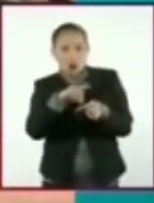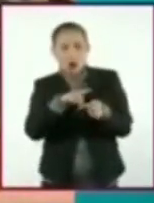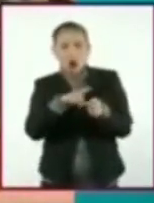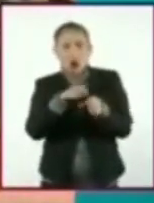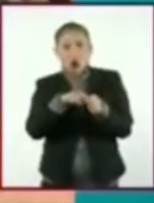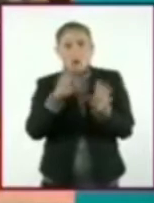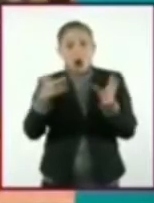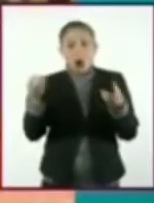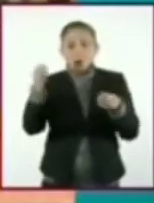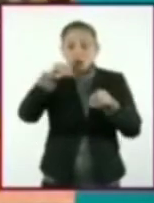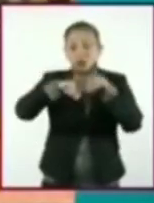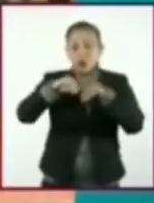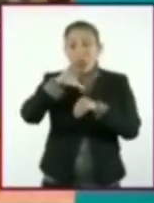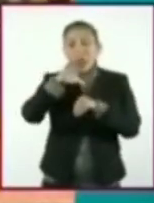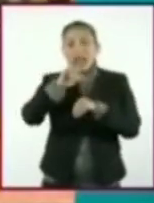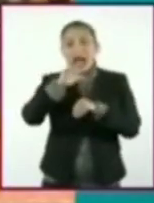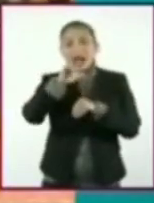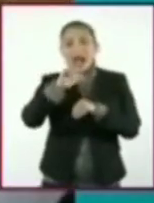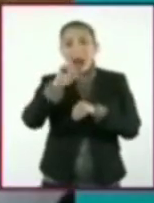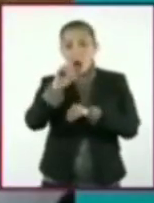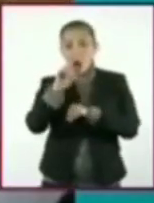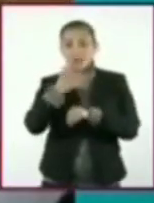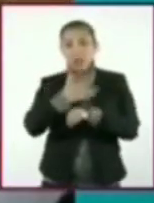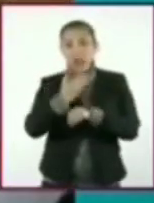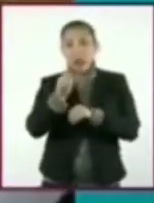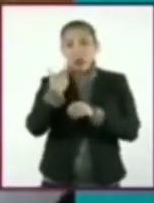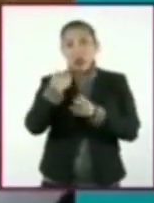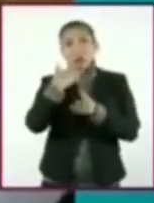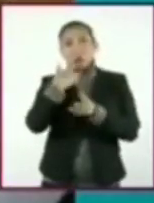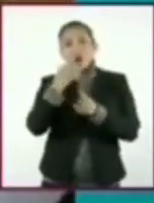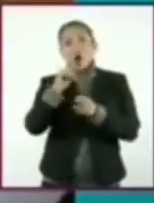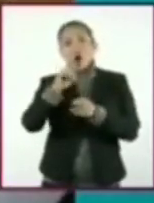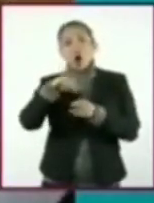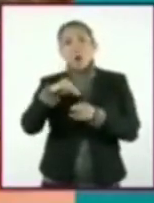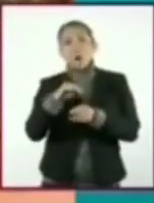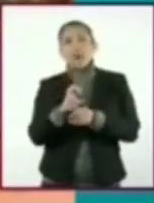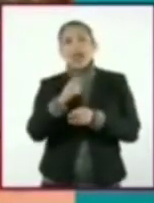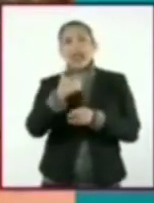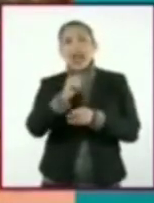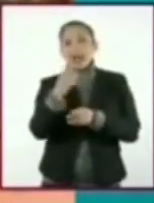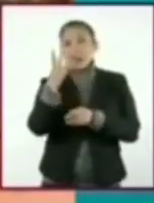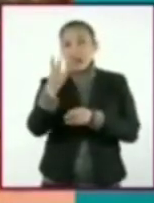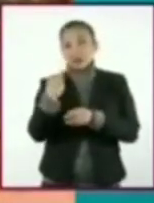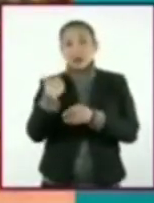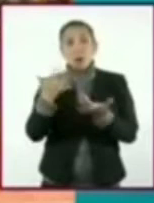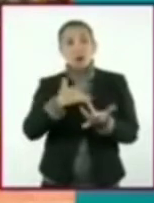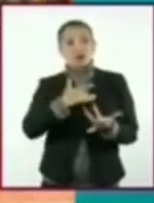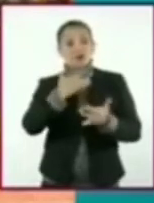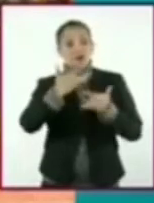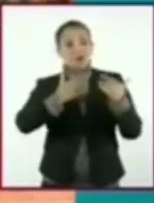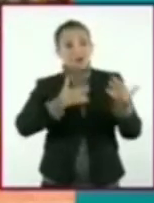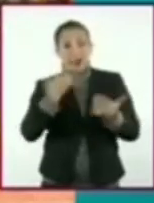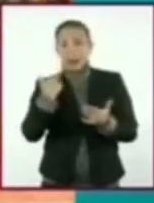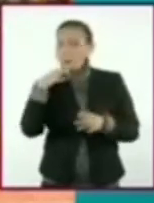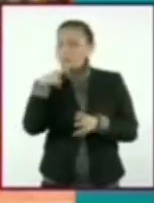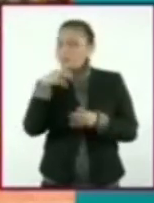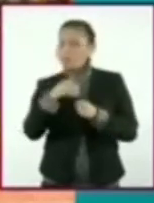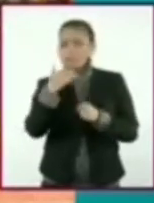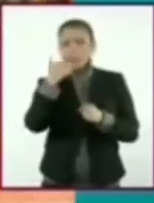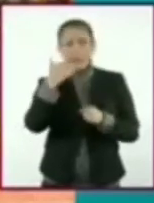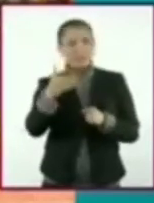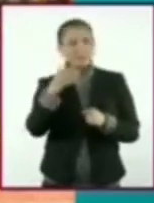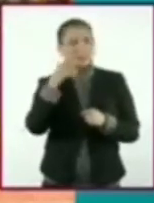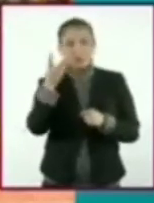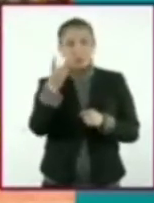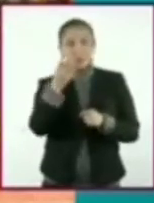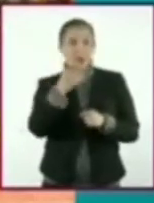vamos a combinar con un poco de cacao que tiene mucha concentración de omega 3, te va a hacer sentir pleno o